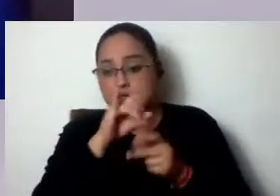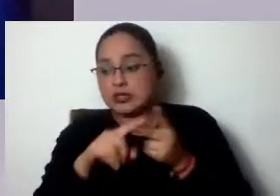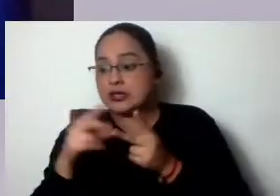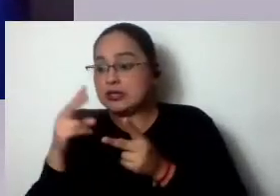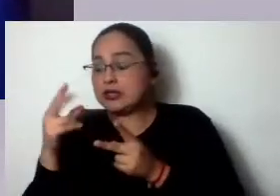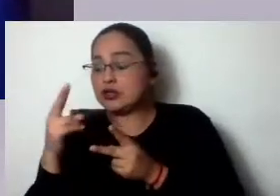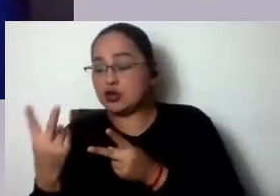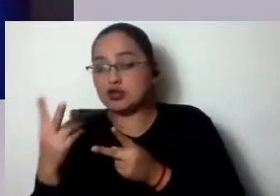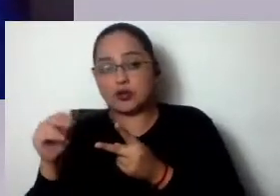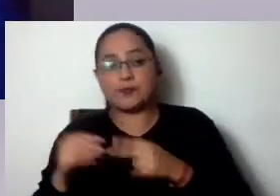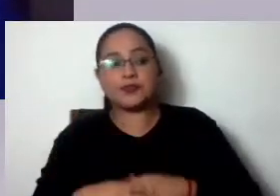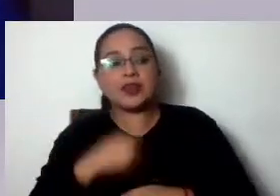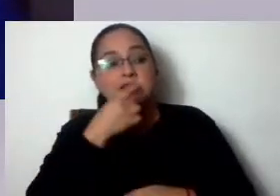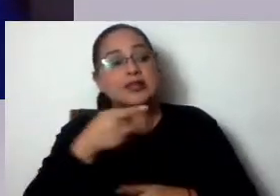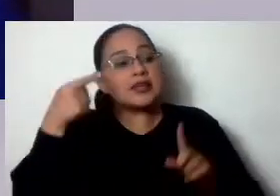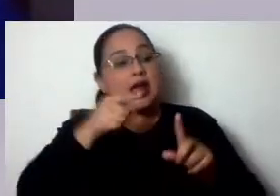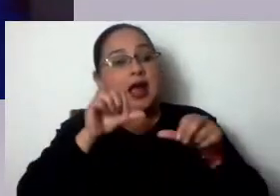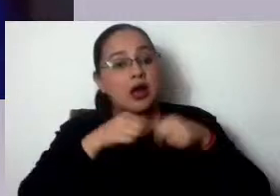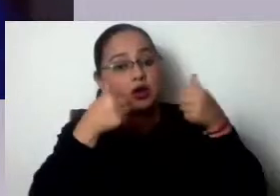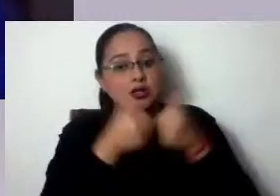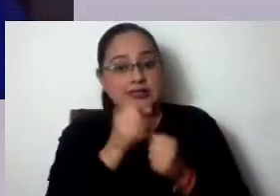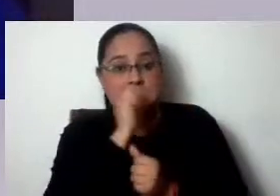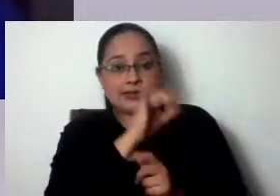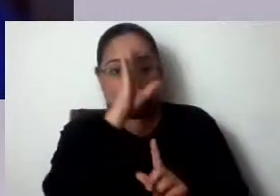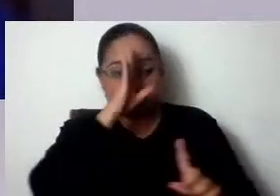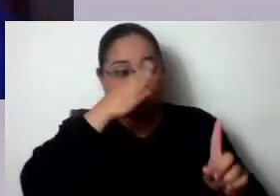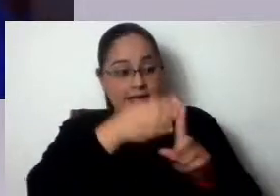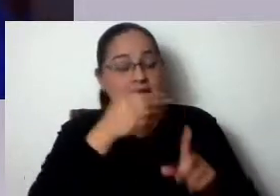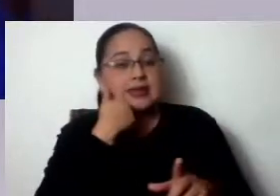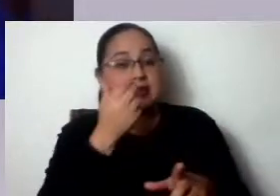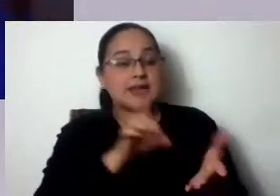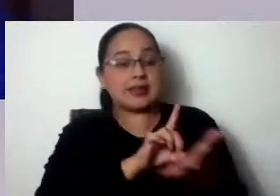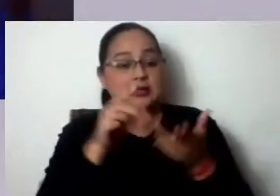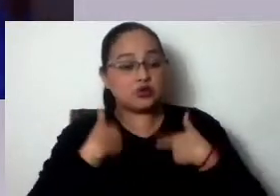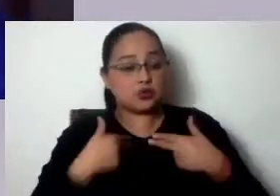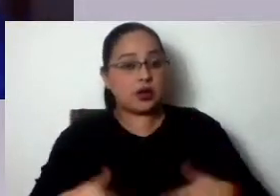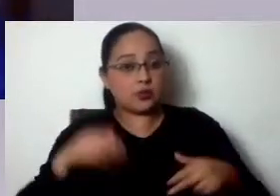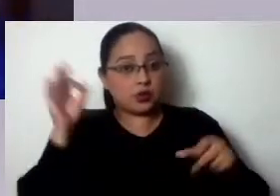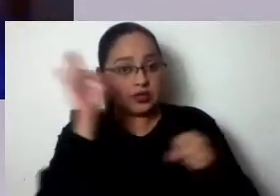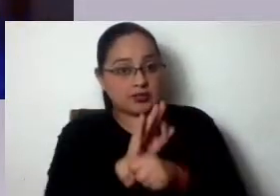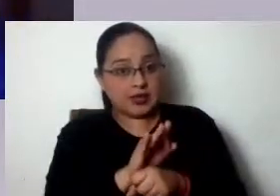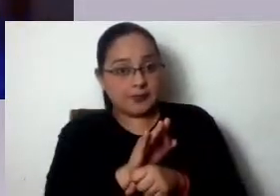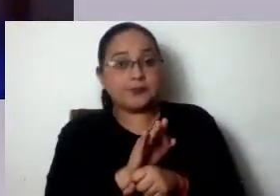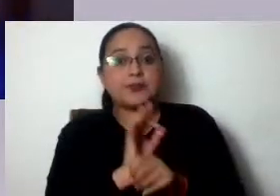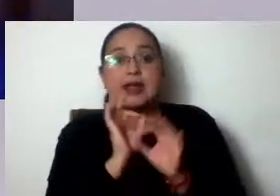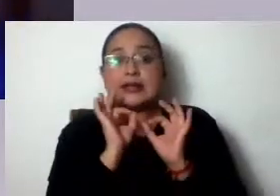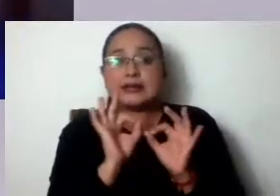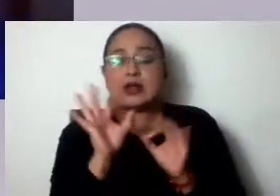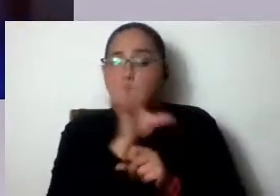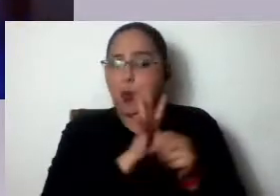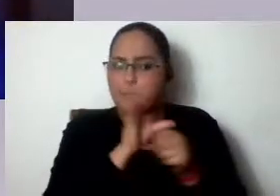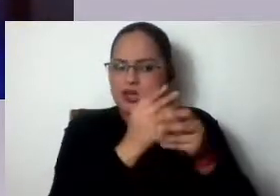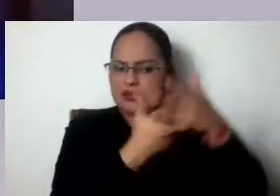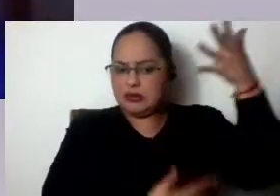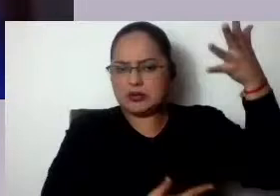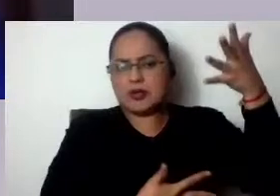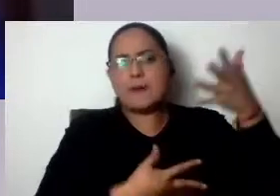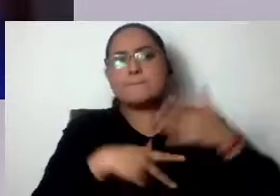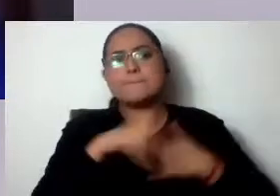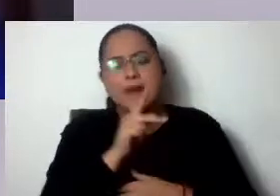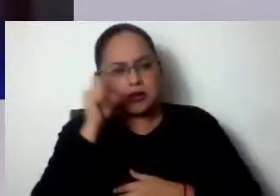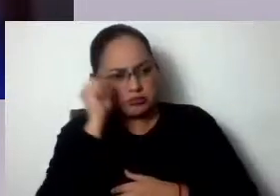asociación civil cuyo objeto social sea de protección a los derechos humanos aún en un sentido genérico está